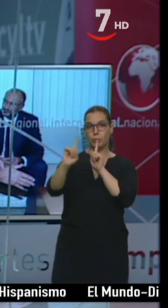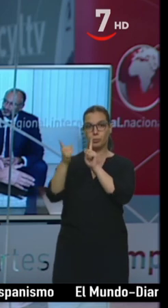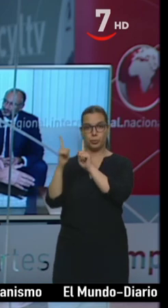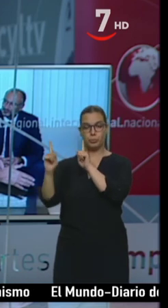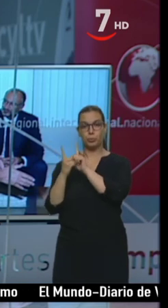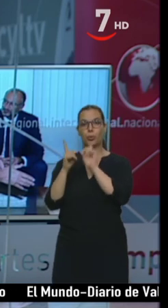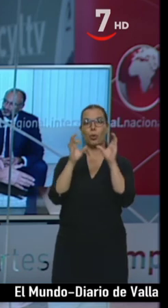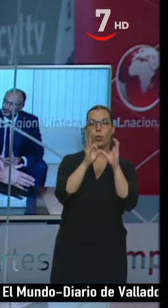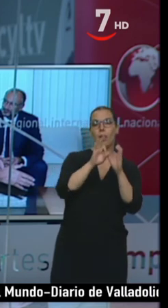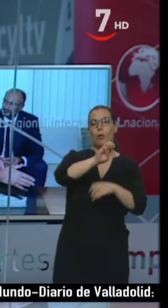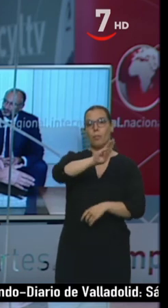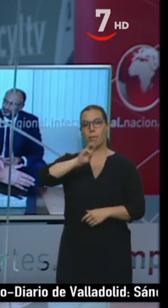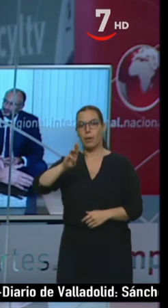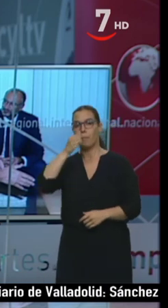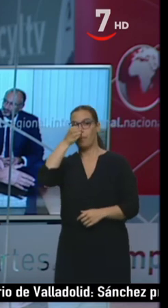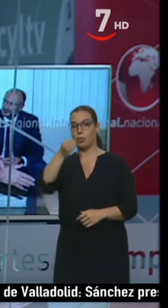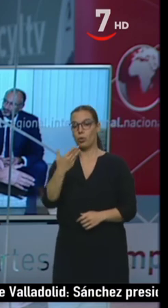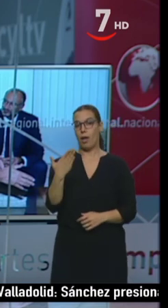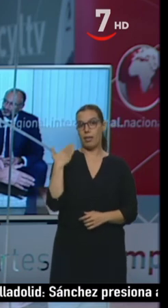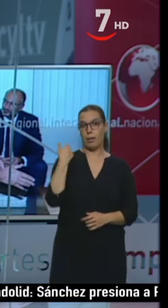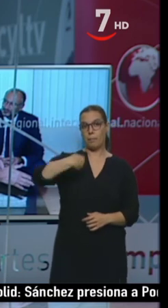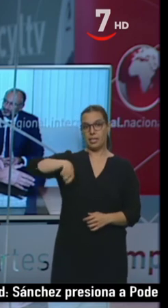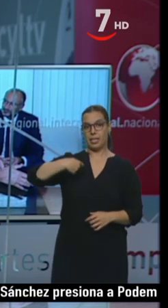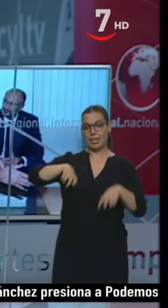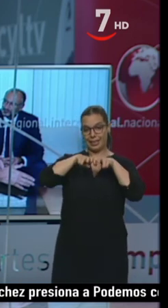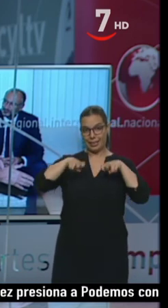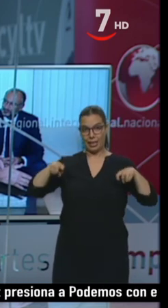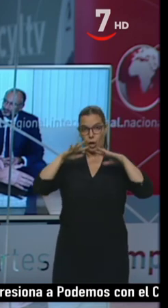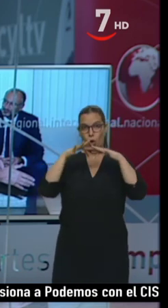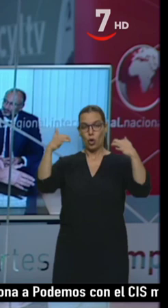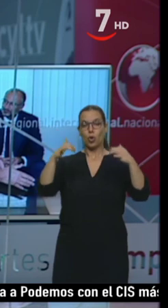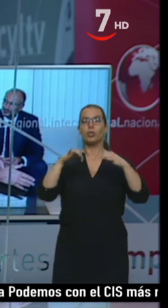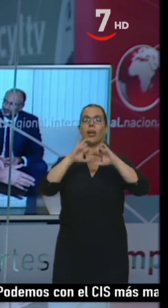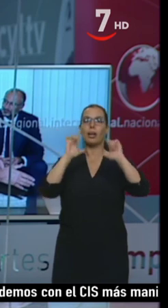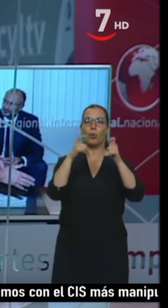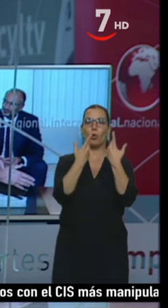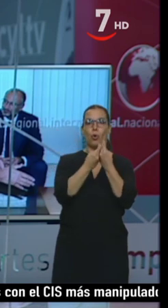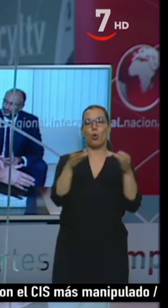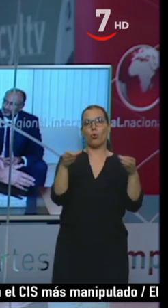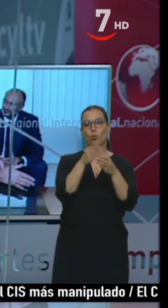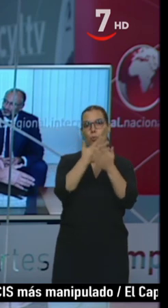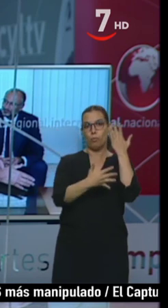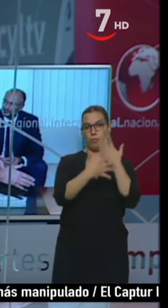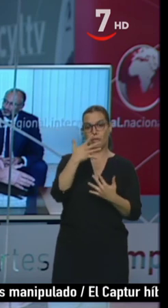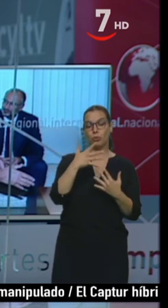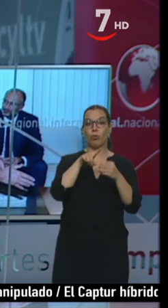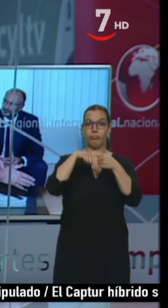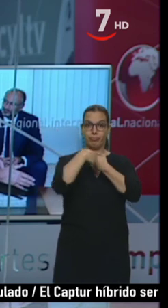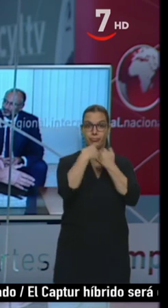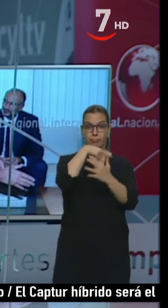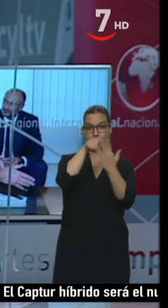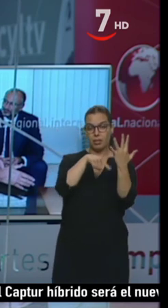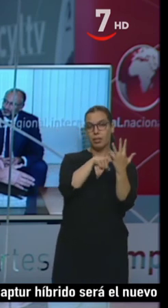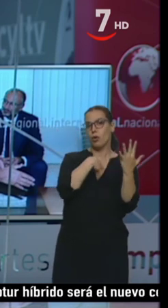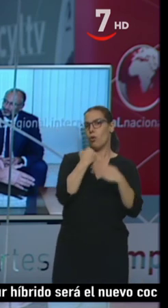y PSOE, después de que ayer el presidente de las Cortes se reuniera con el grupo mixto. Entre sus representantes no ha habido apoyos para